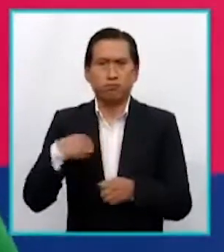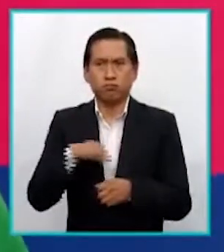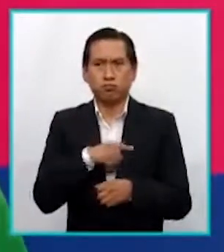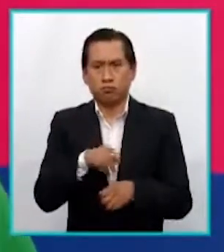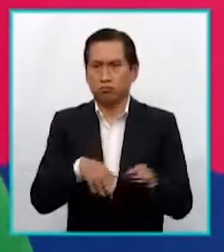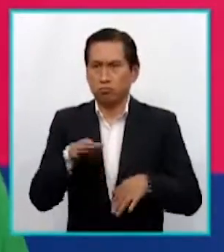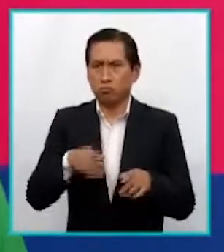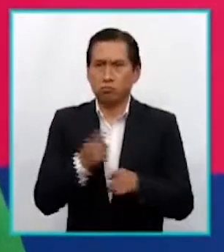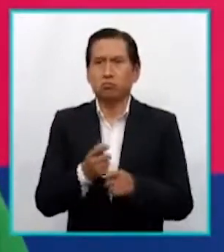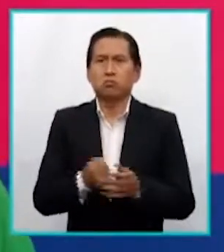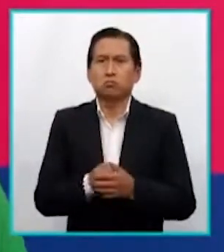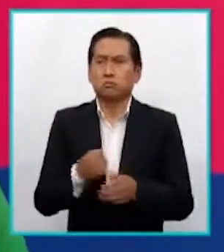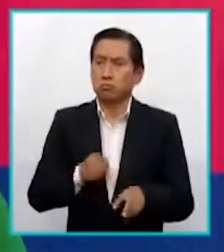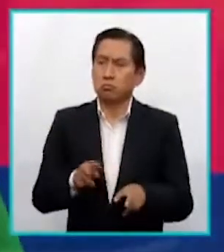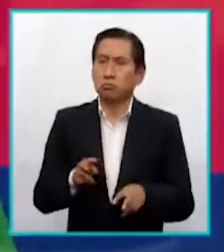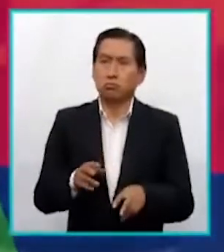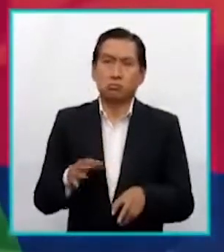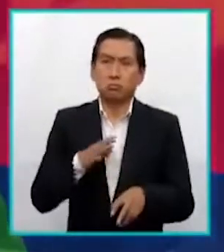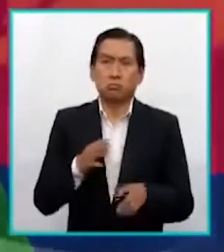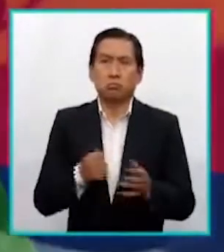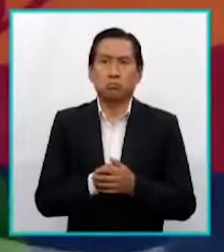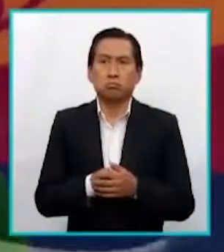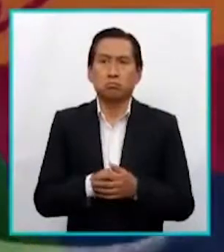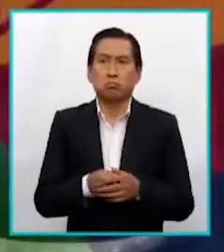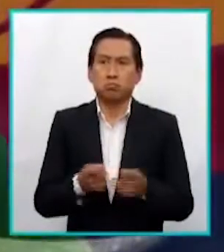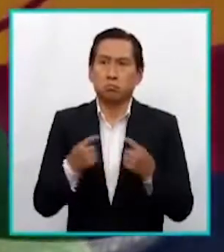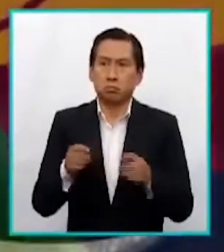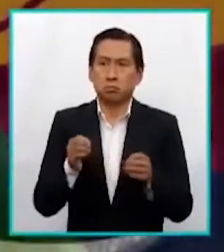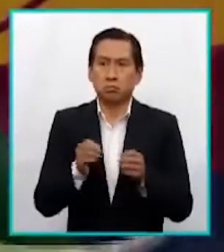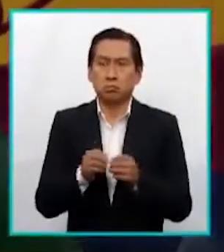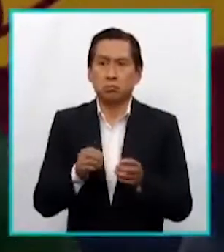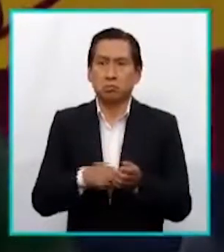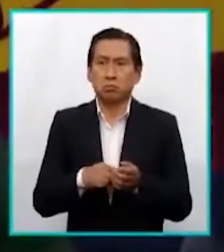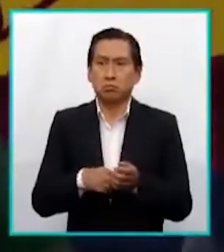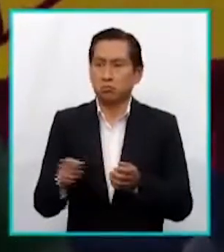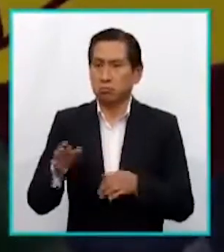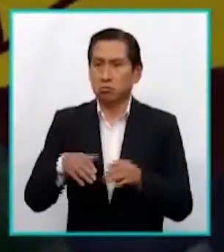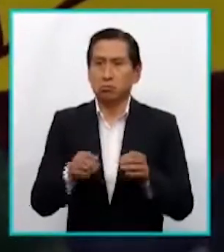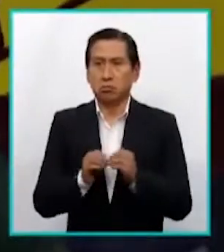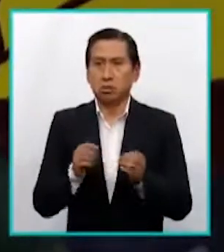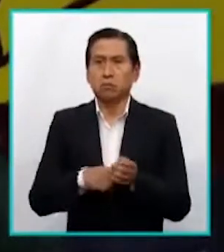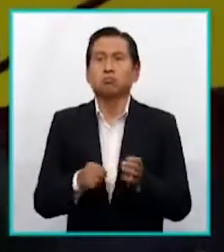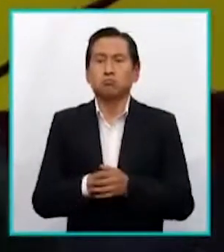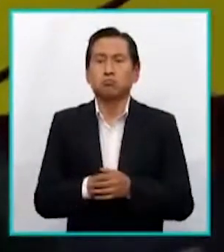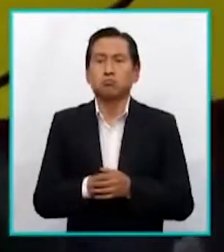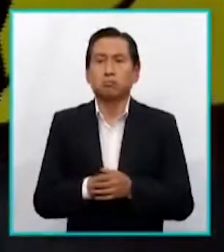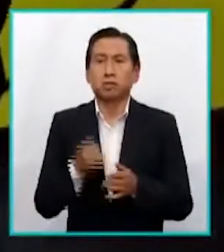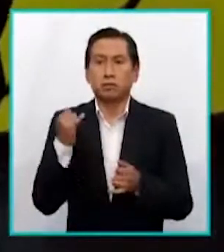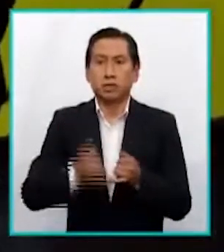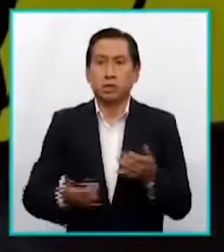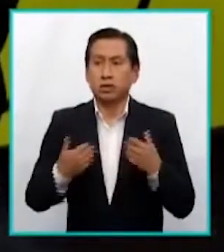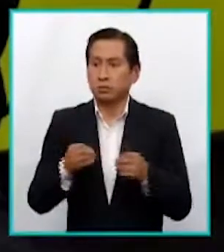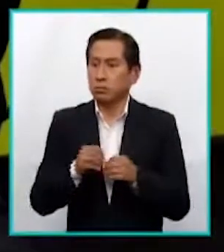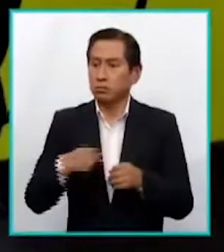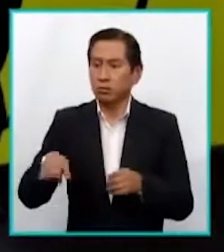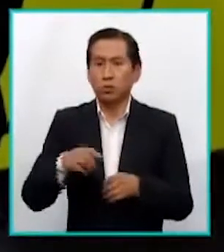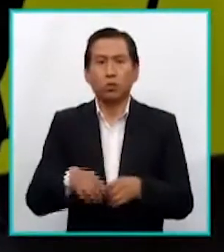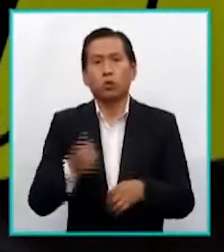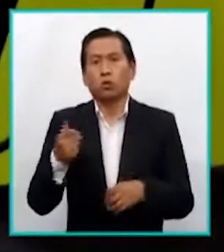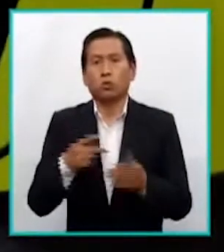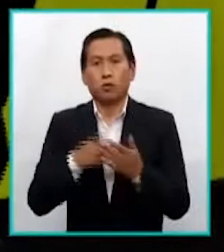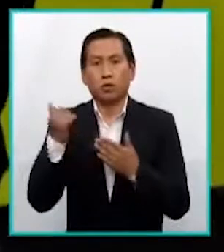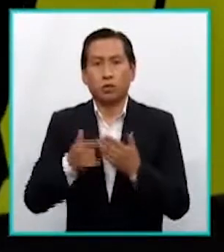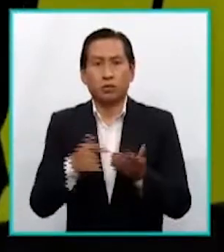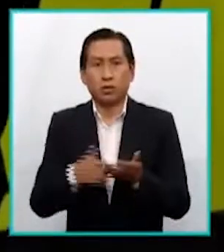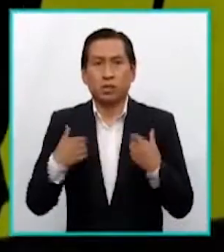el cajón? Y yo dije, bueno, hemos intentado un par de ensambles y al final, bueno, yo tengo otros proyectos, entre